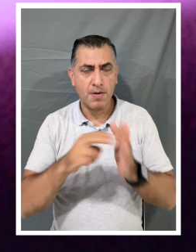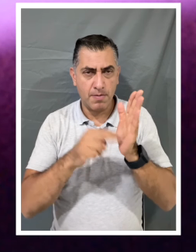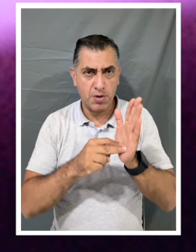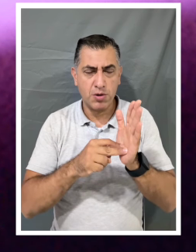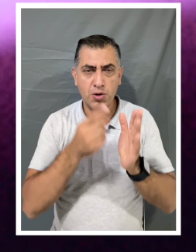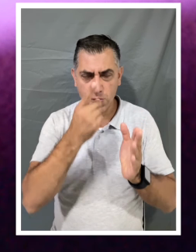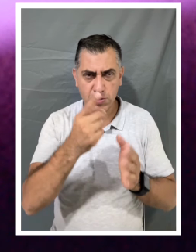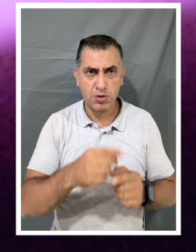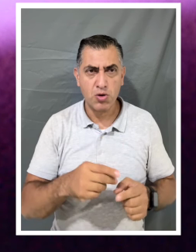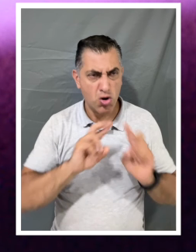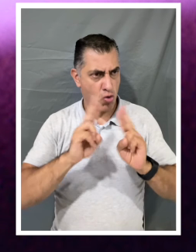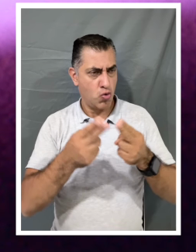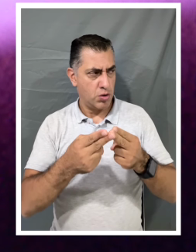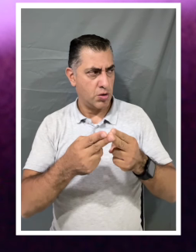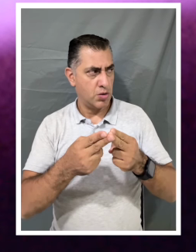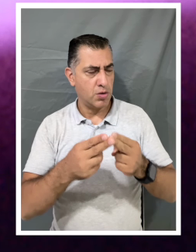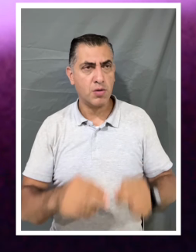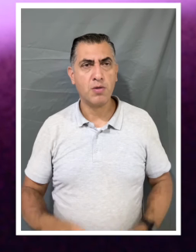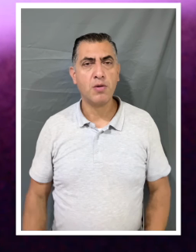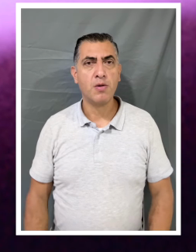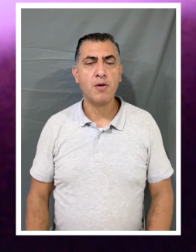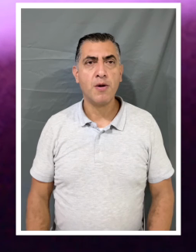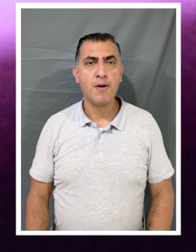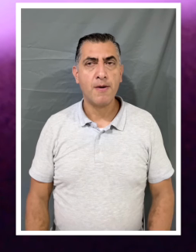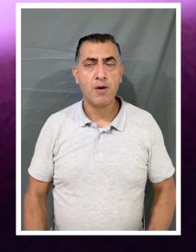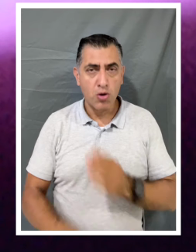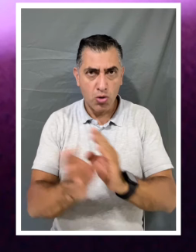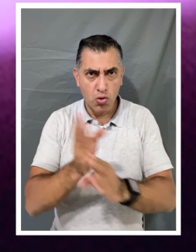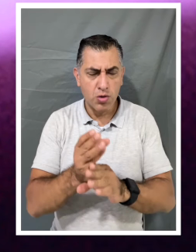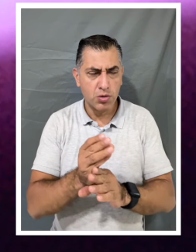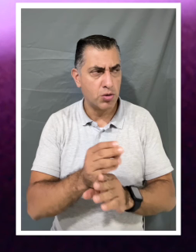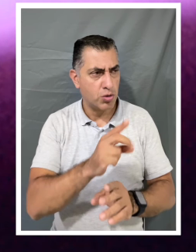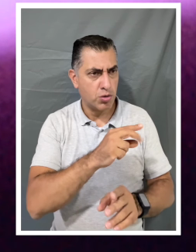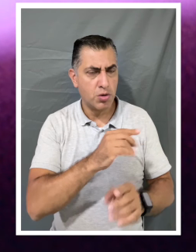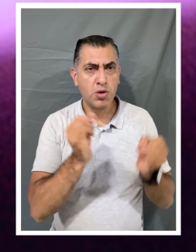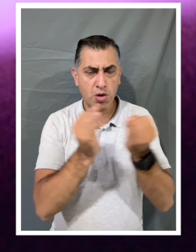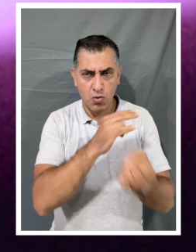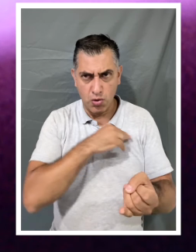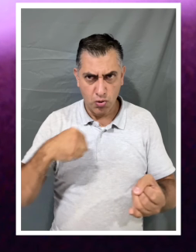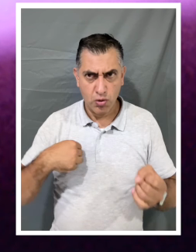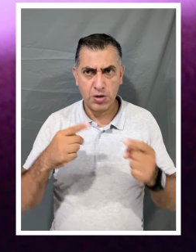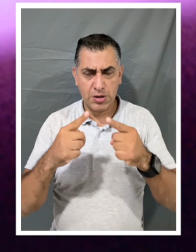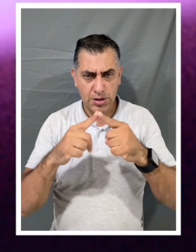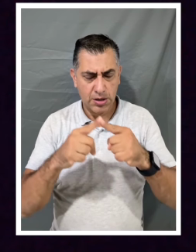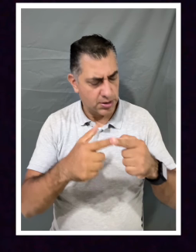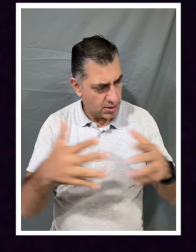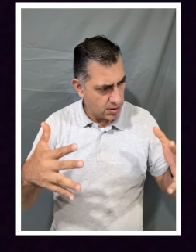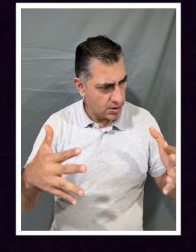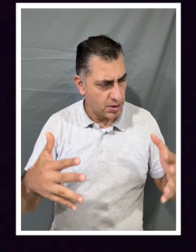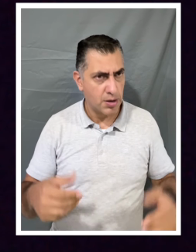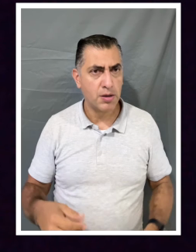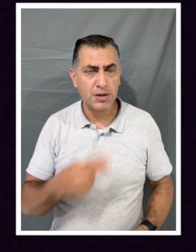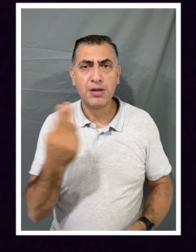versículo nos ha hablado primero de unidad Es decir de carácter de las cosas en común para mantener Y ser una gran iglesia